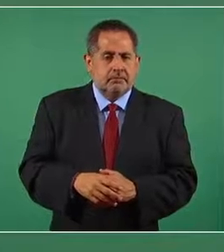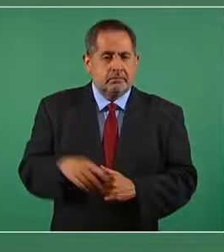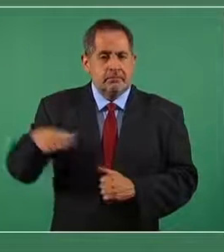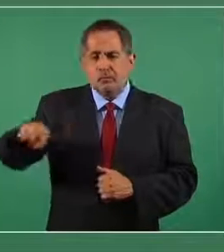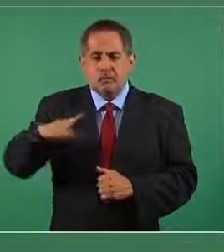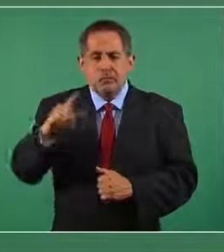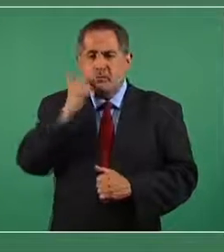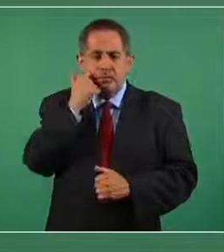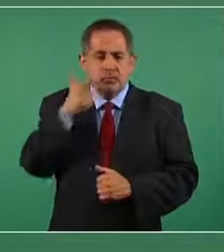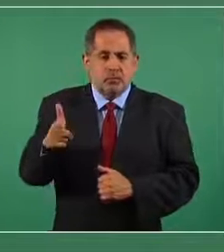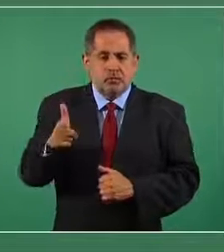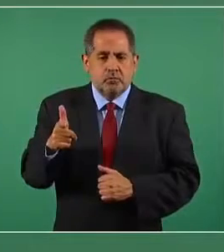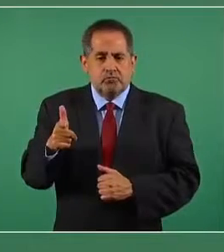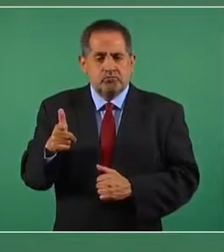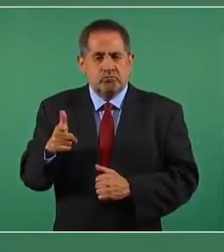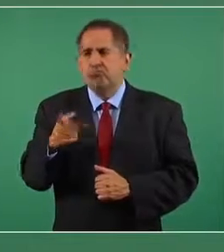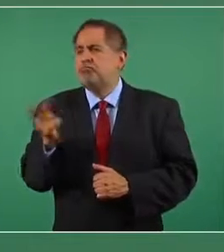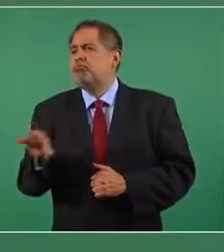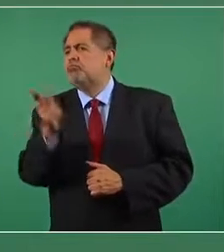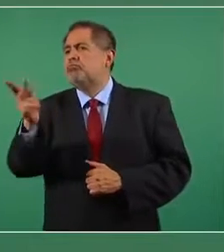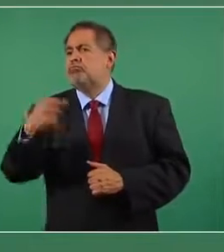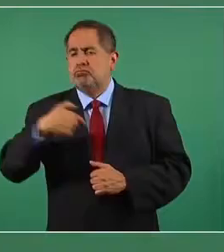la revocación del mandato.